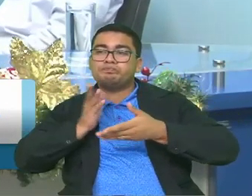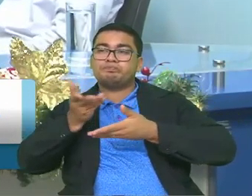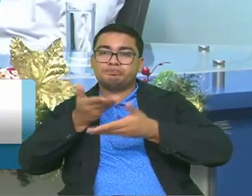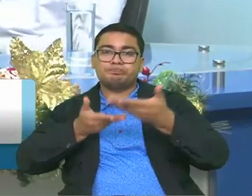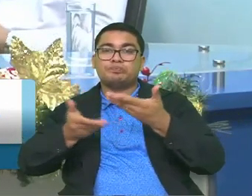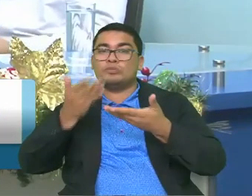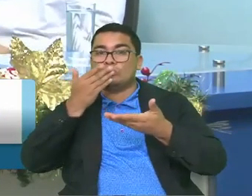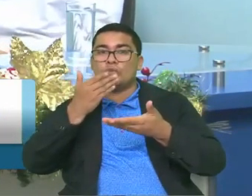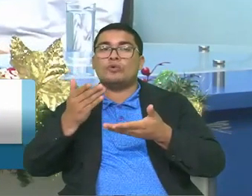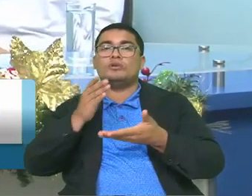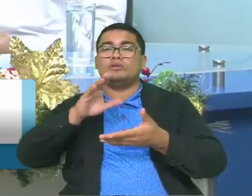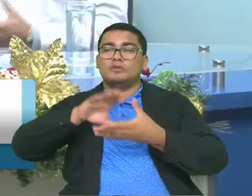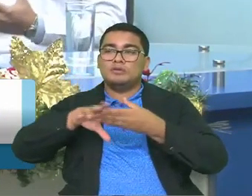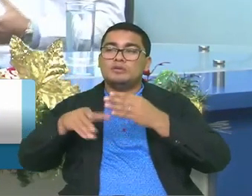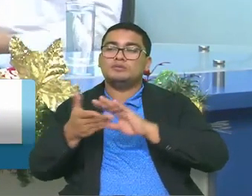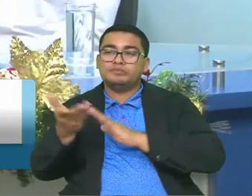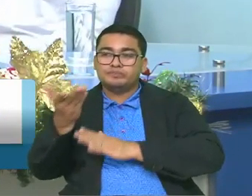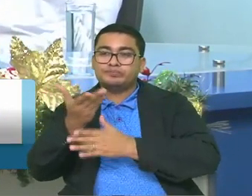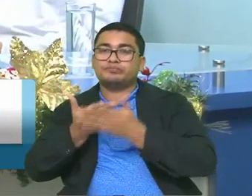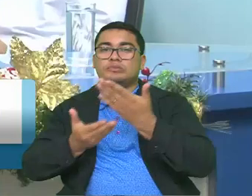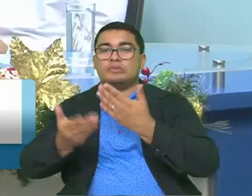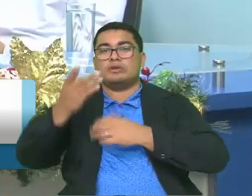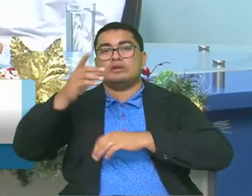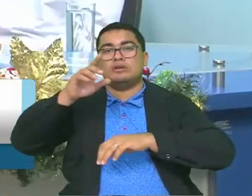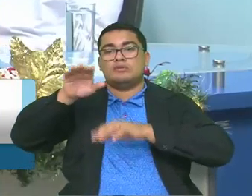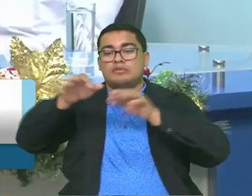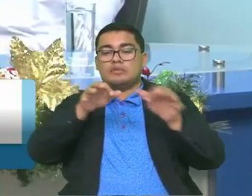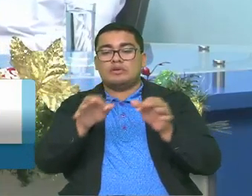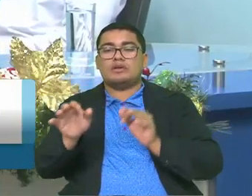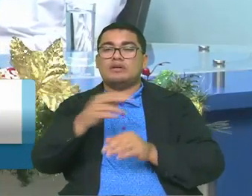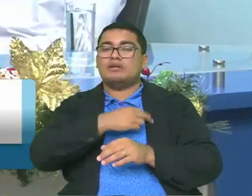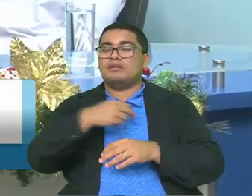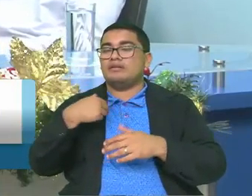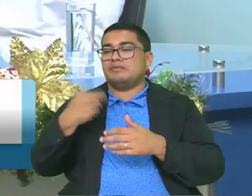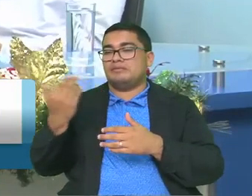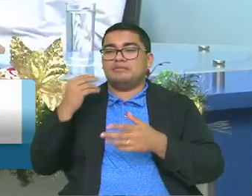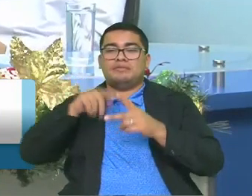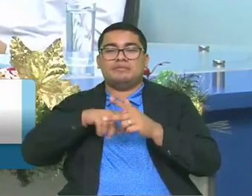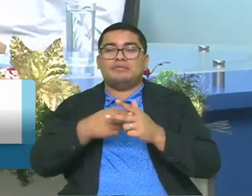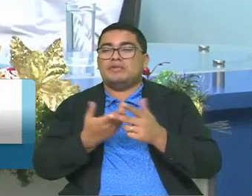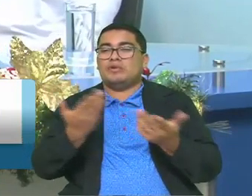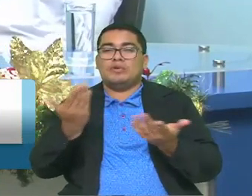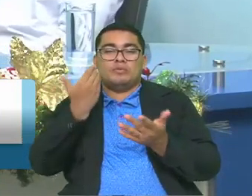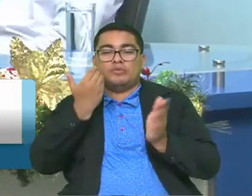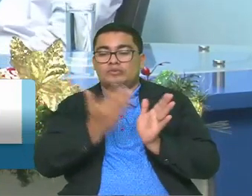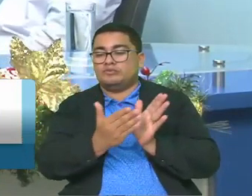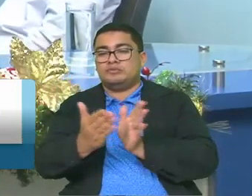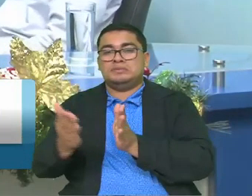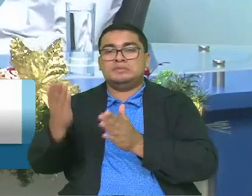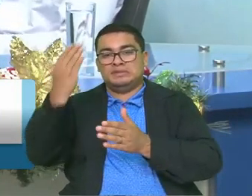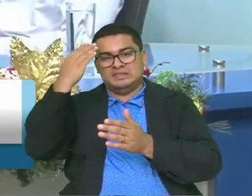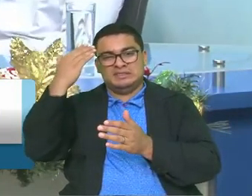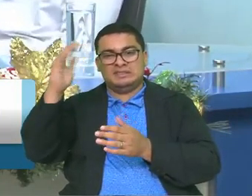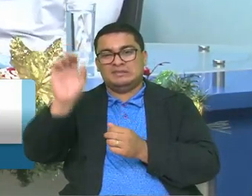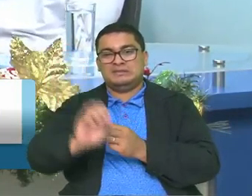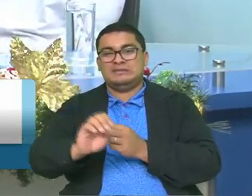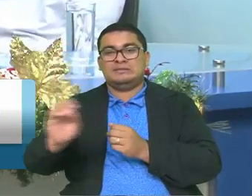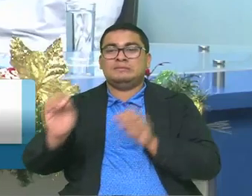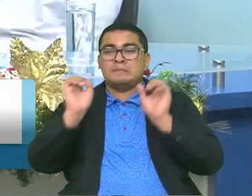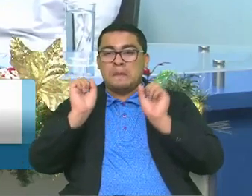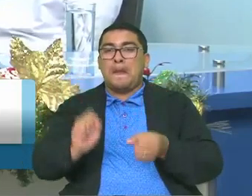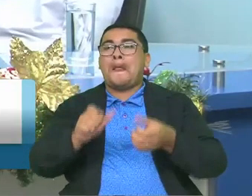Pero con respecto a lo que estamos hablando, no. Entonces nosotros el paciente nos llega por disminución de la agudeza visual y lo que tenemos que hacer es prácticamente